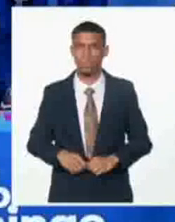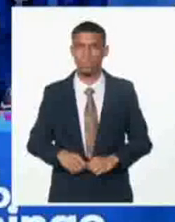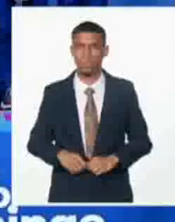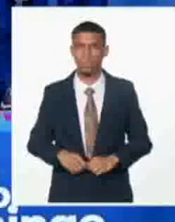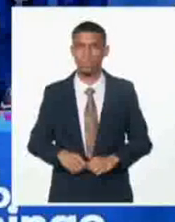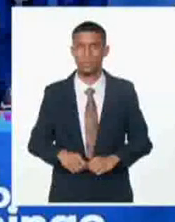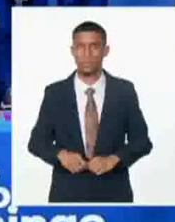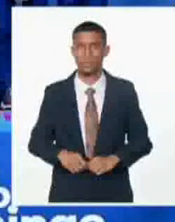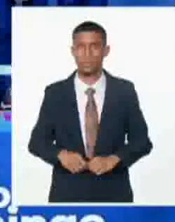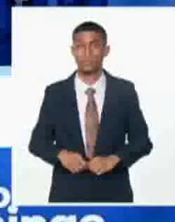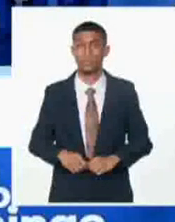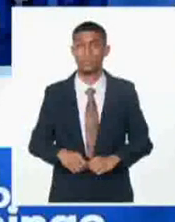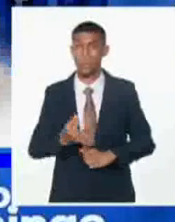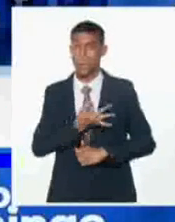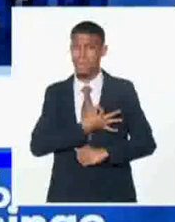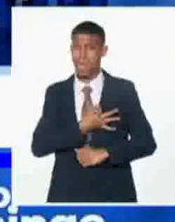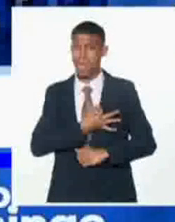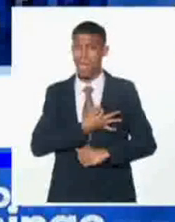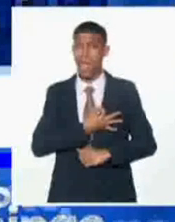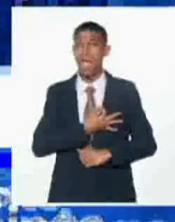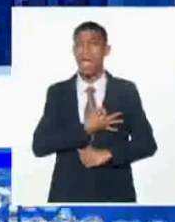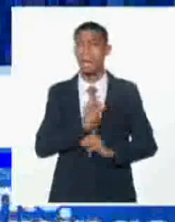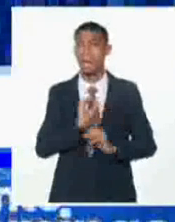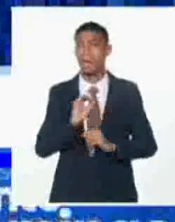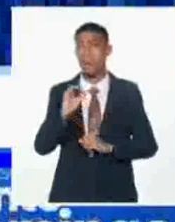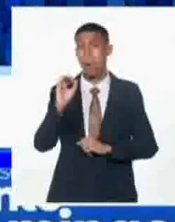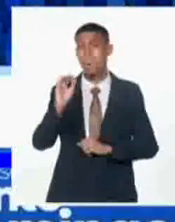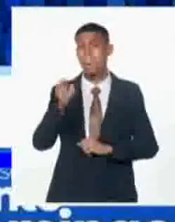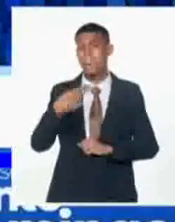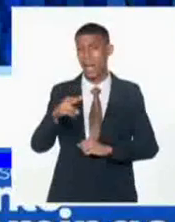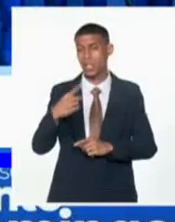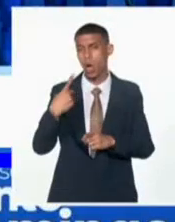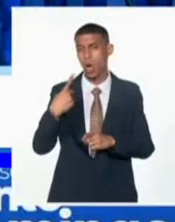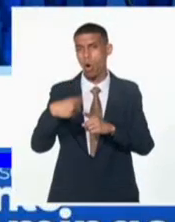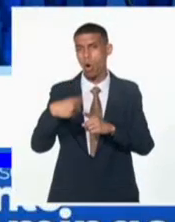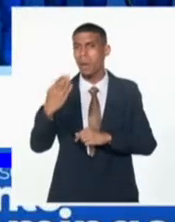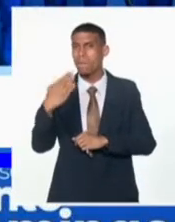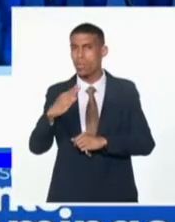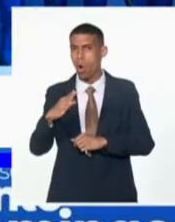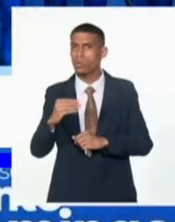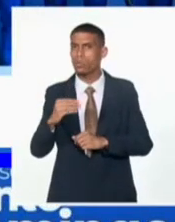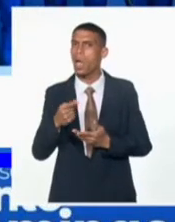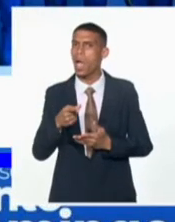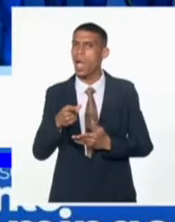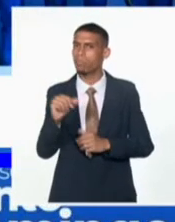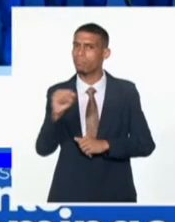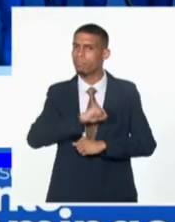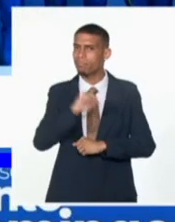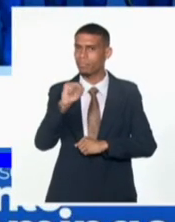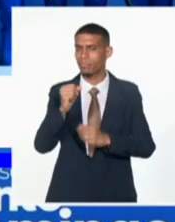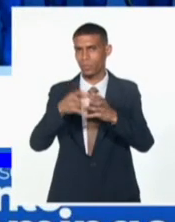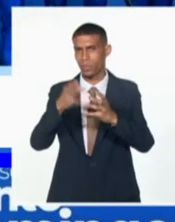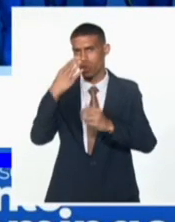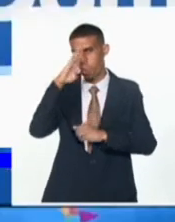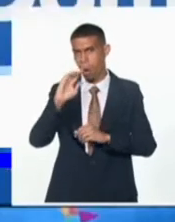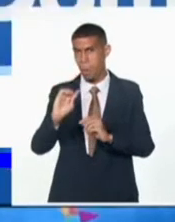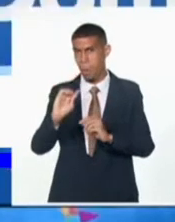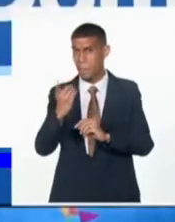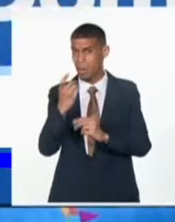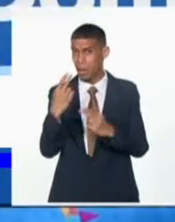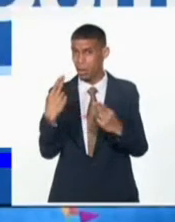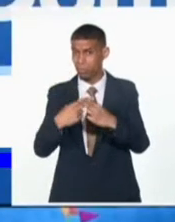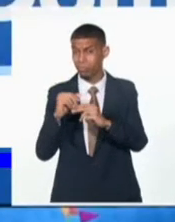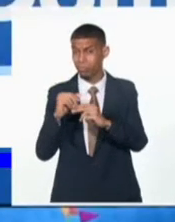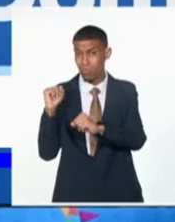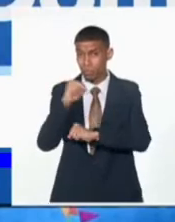Una medalla de plata y otra de bronce aportaron este martes los atletas cubanos en la primera fecha del Taekwondo de los Centro Caribes